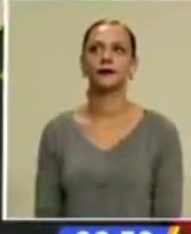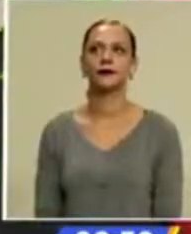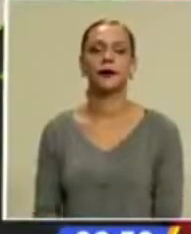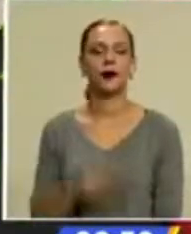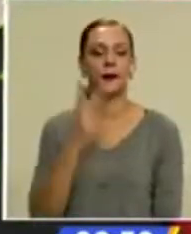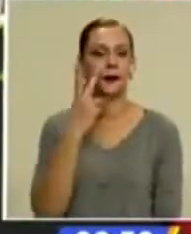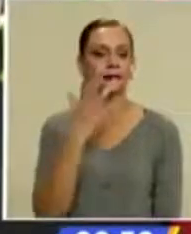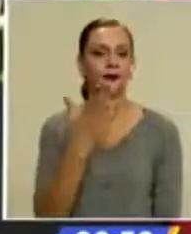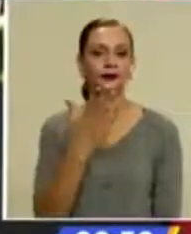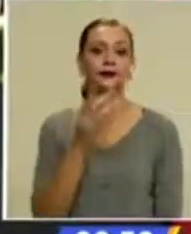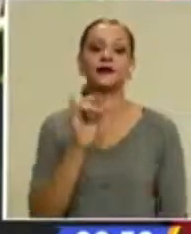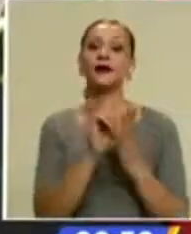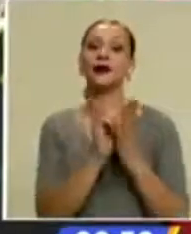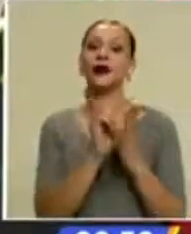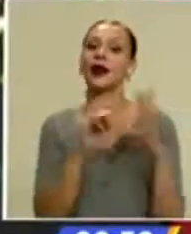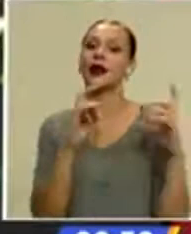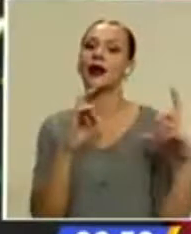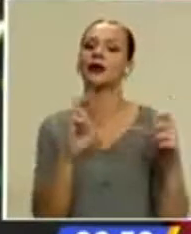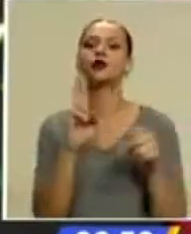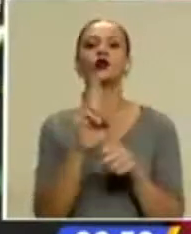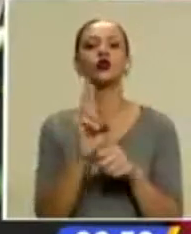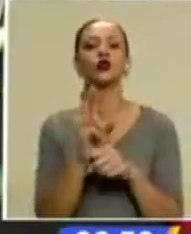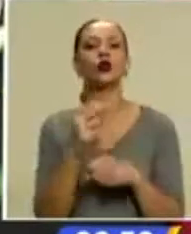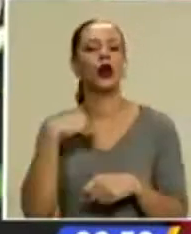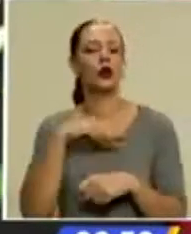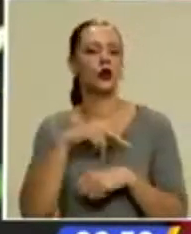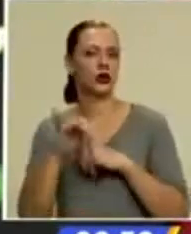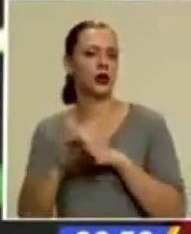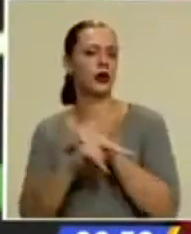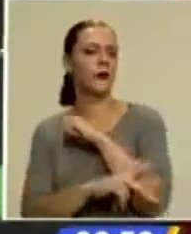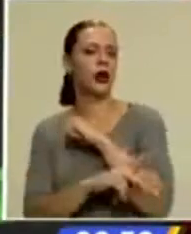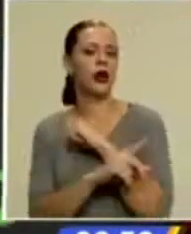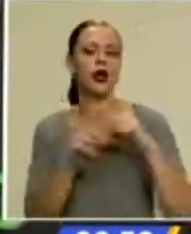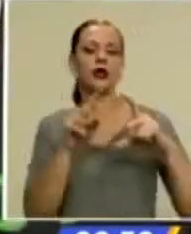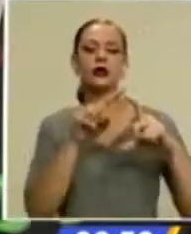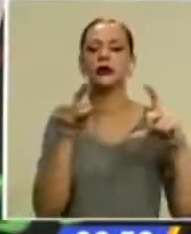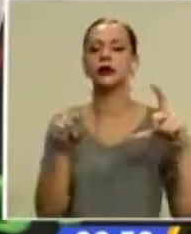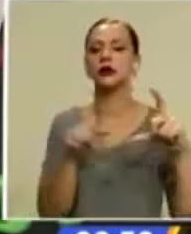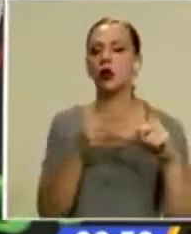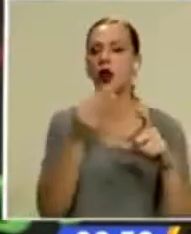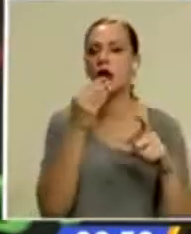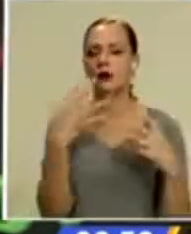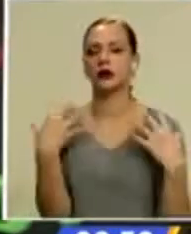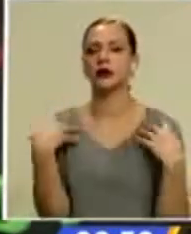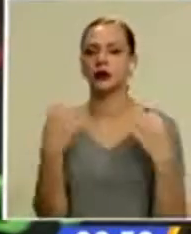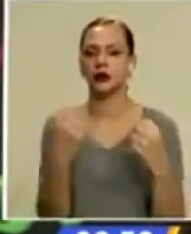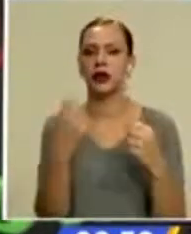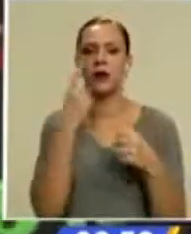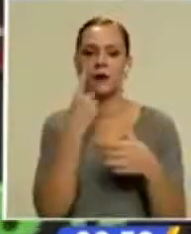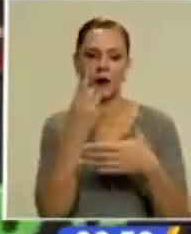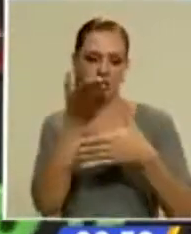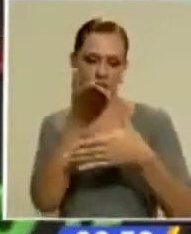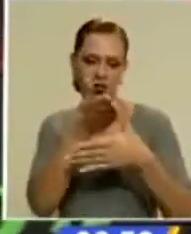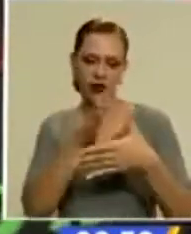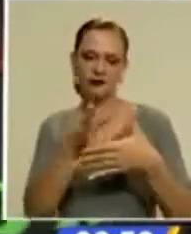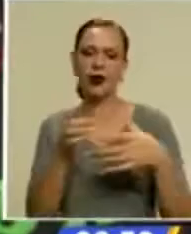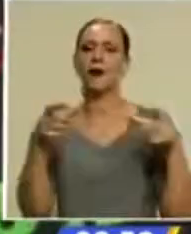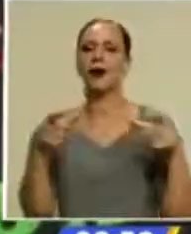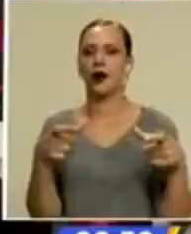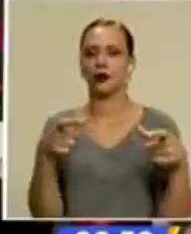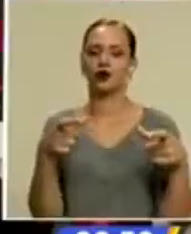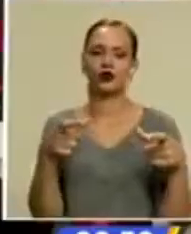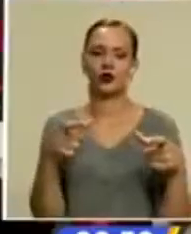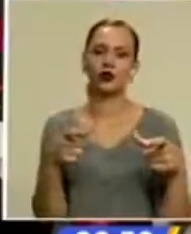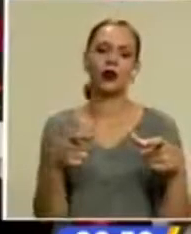Vamos a enseñárselo. Eso es lo que utilizamos en nuestro país, el círculo de la alimentación saludable. ¿Y es para dividir el plato? Es para dividir